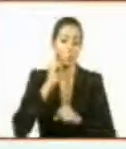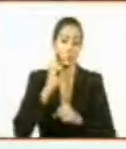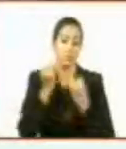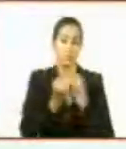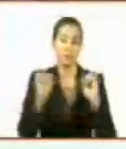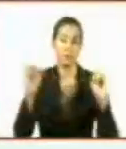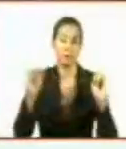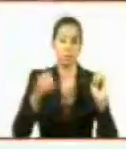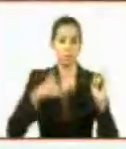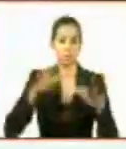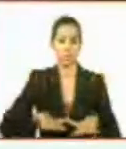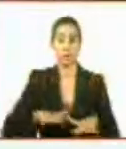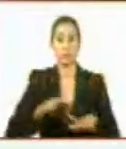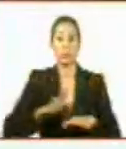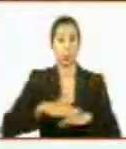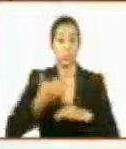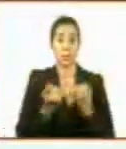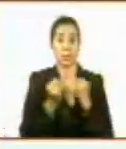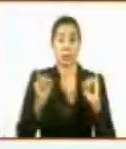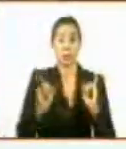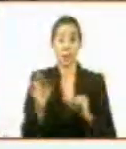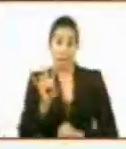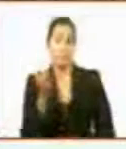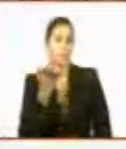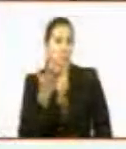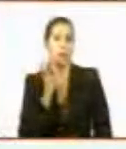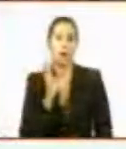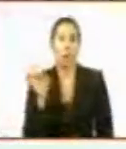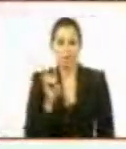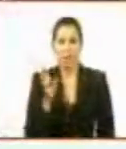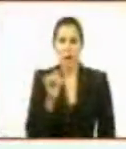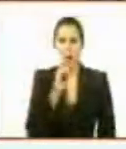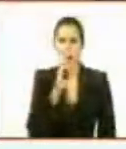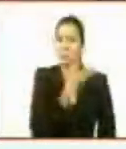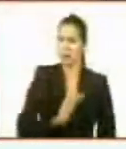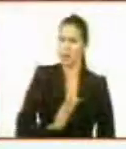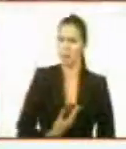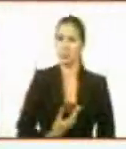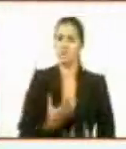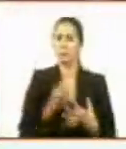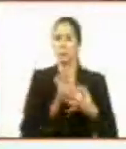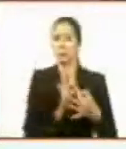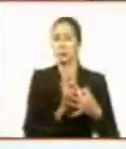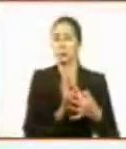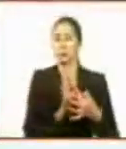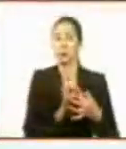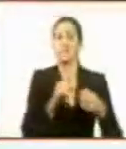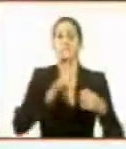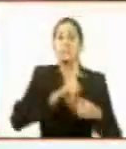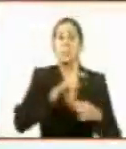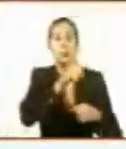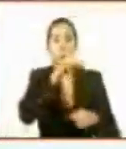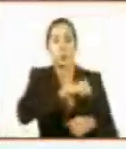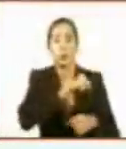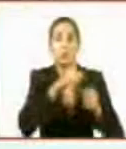independencia, yo estoy aquí porque somos independientes. Si Venezuela tuviera un presidente dependiente, un gobierno dependiente